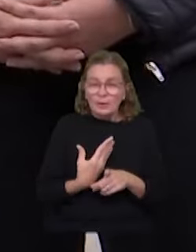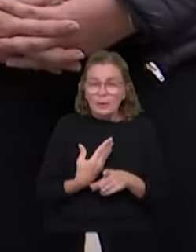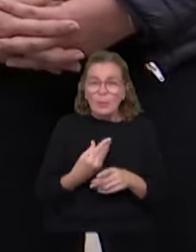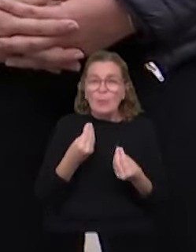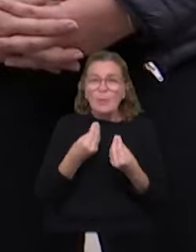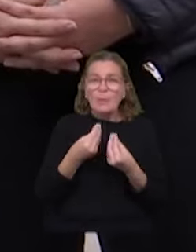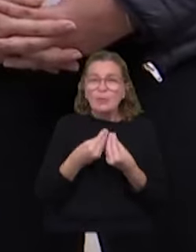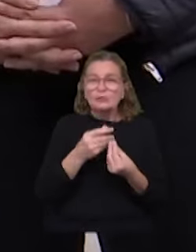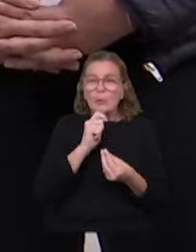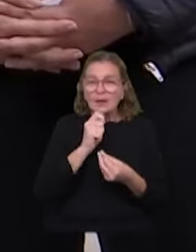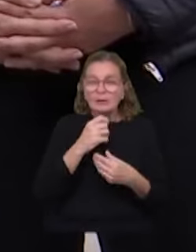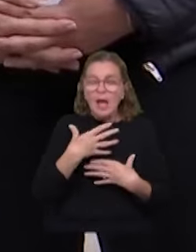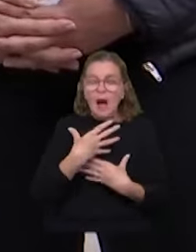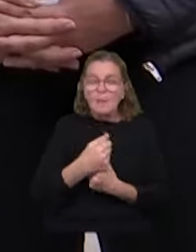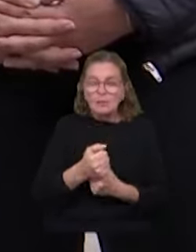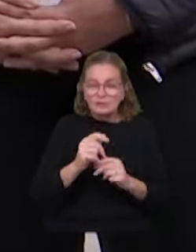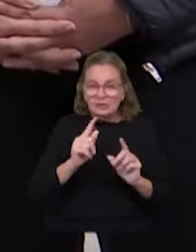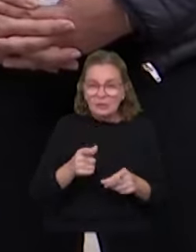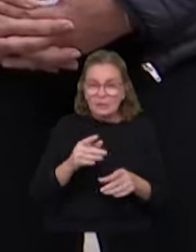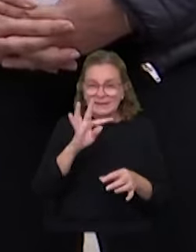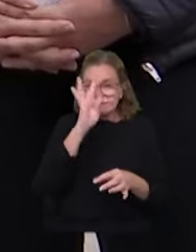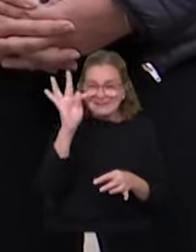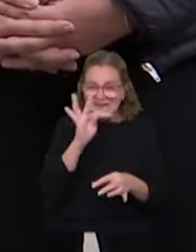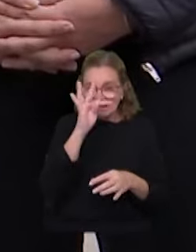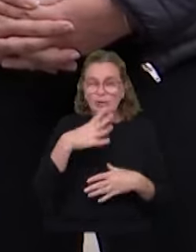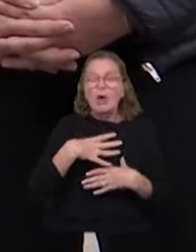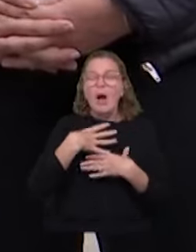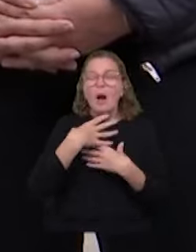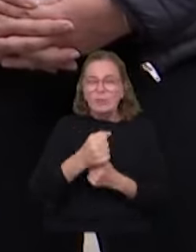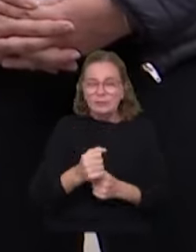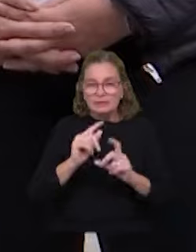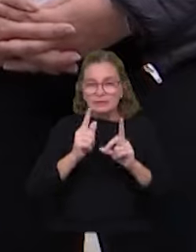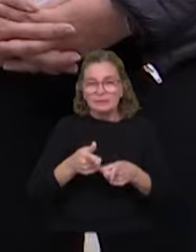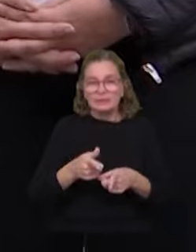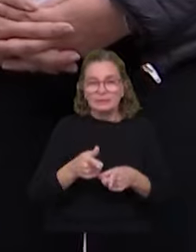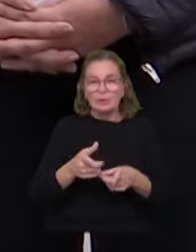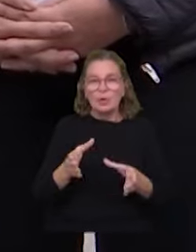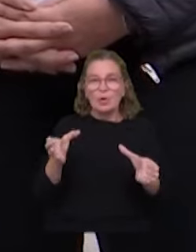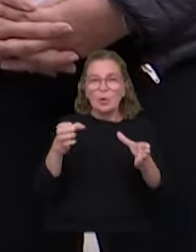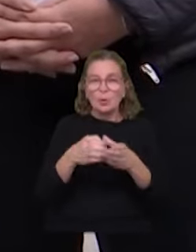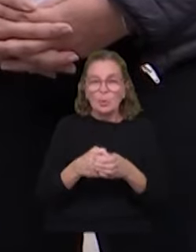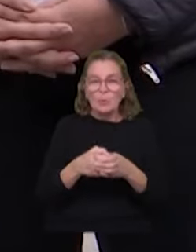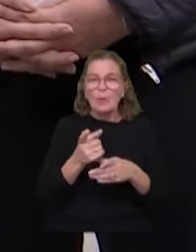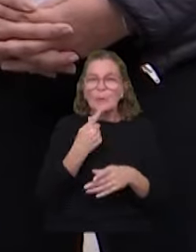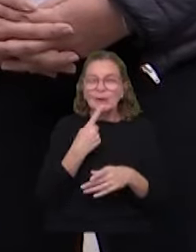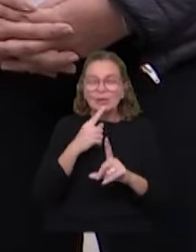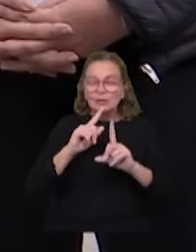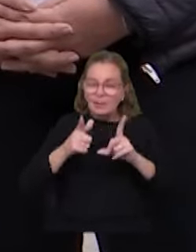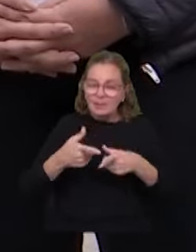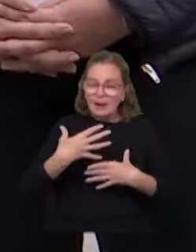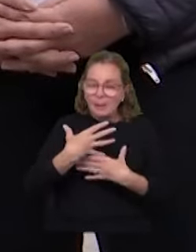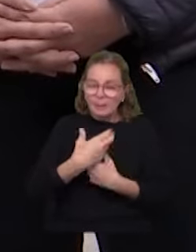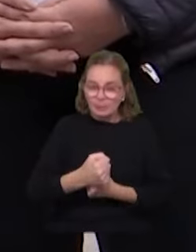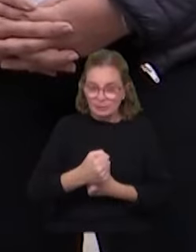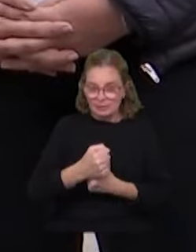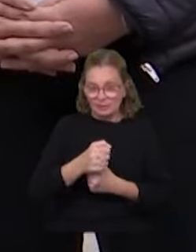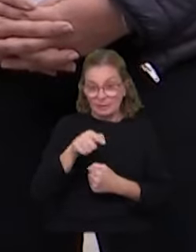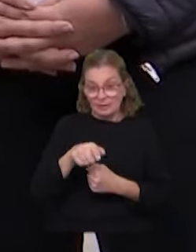periodistas de nuestro lado tuvimos técnicos de nuestro lado tuvimos partidos de nuestr lado y